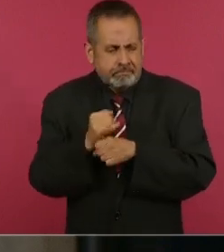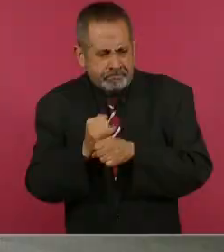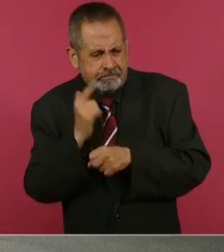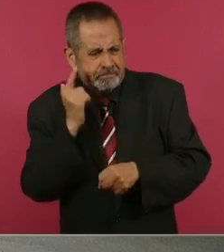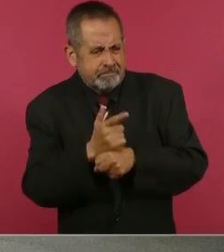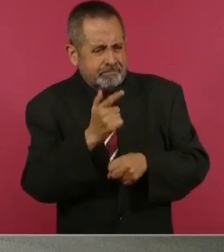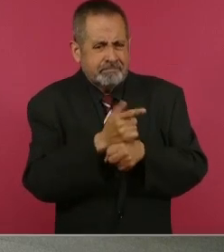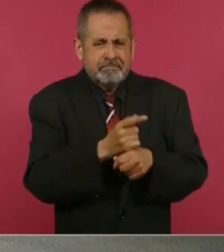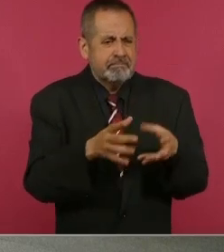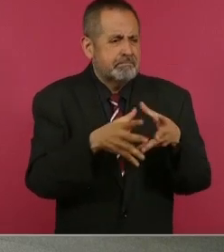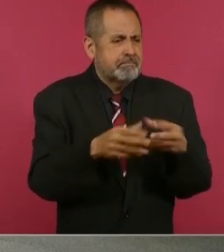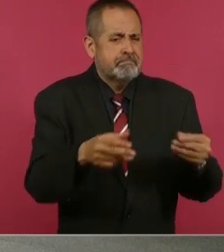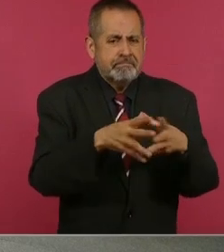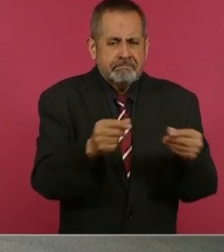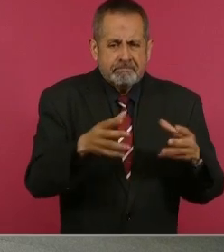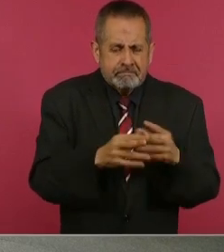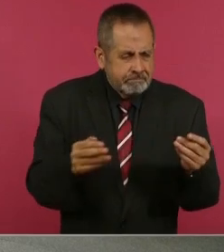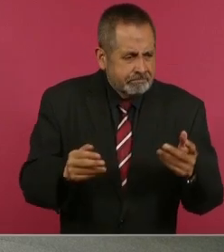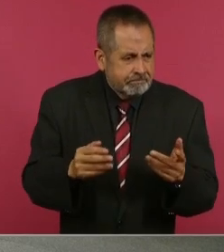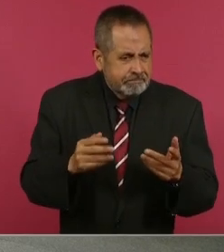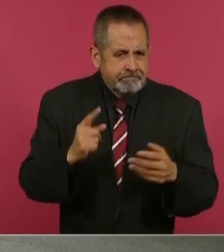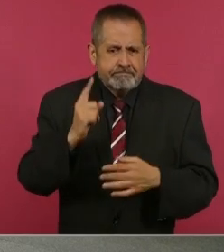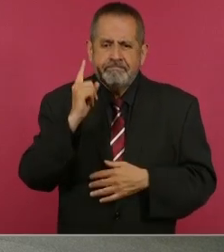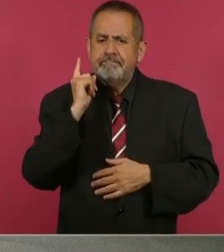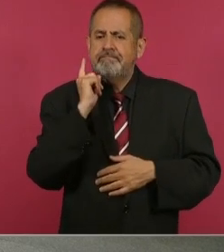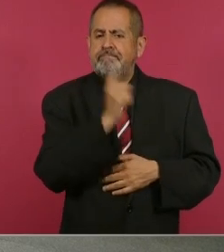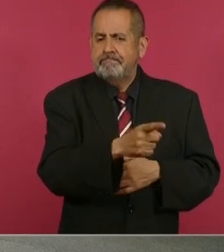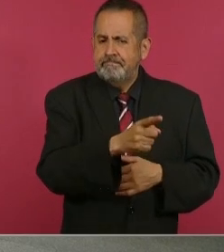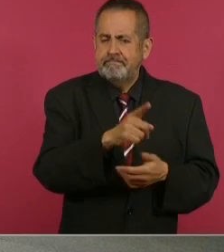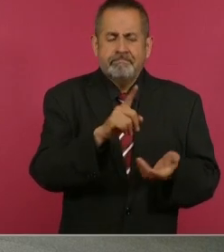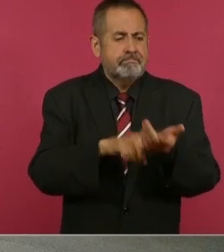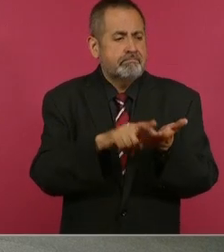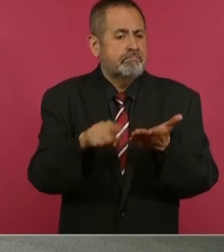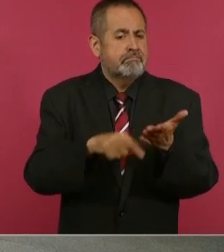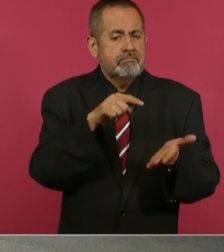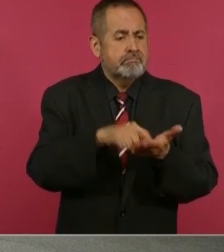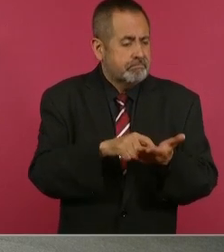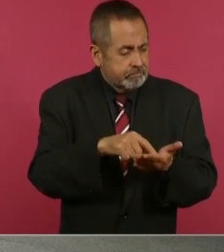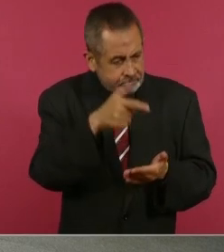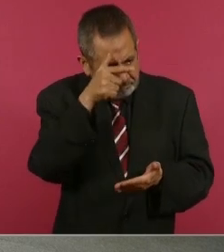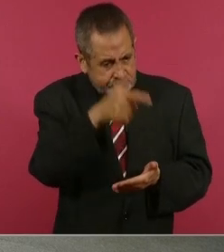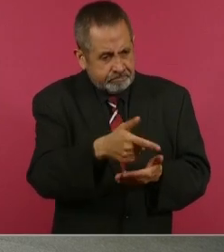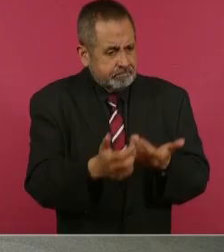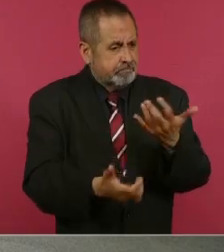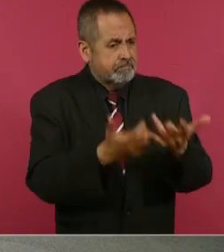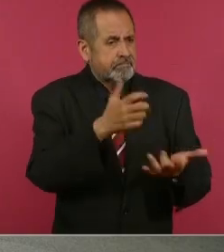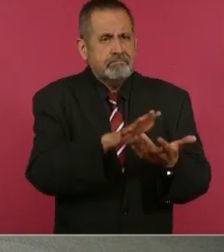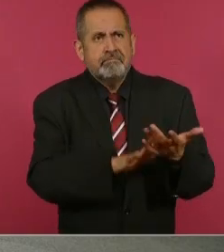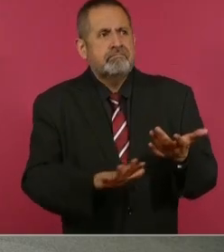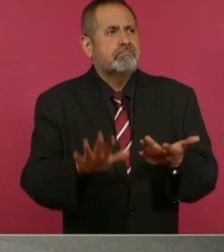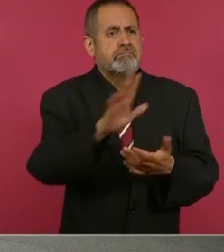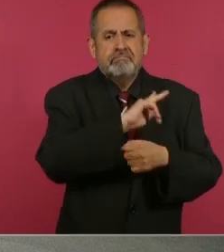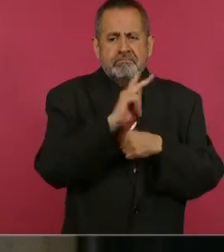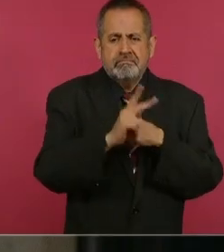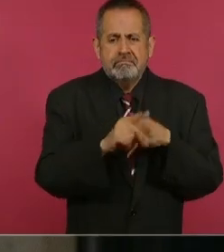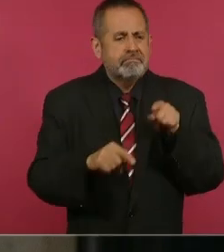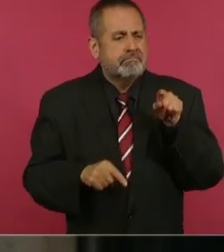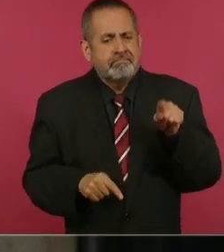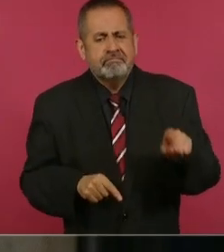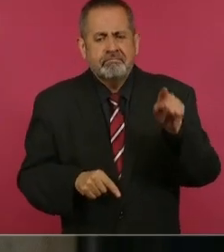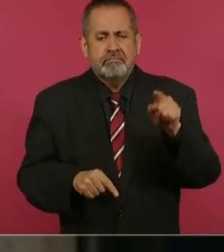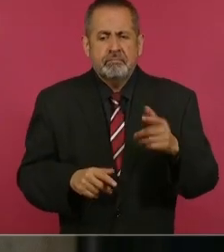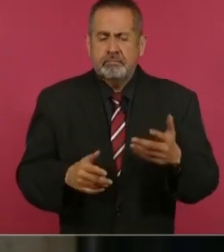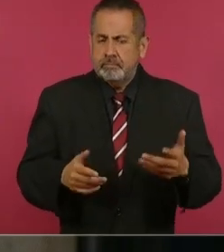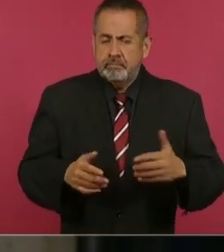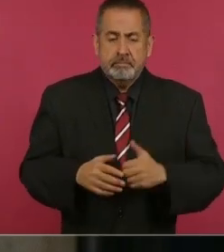tantos desaparecidos que posteriormente son encontrados incinerados en todo el país? Recordemos